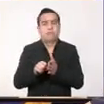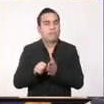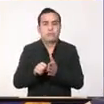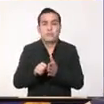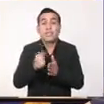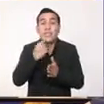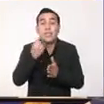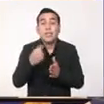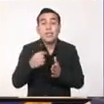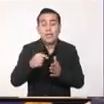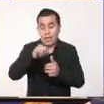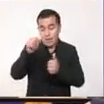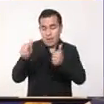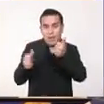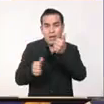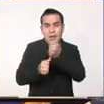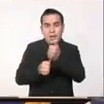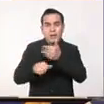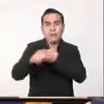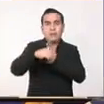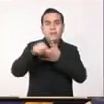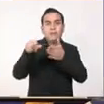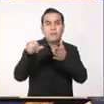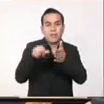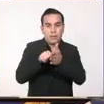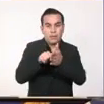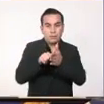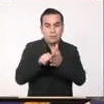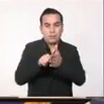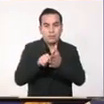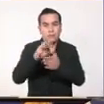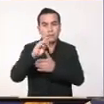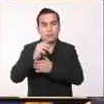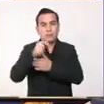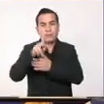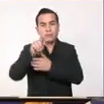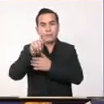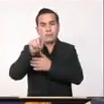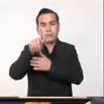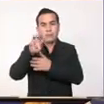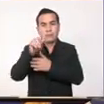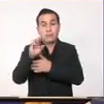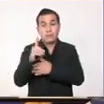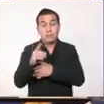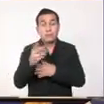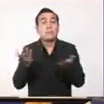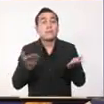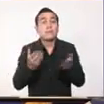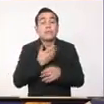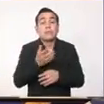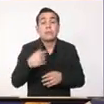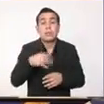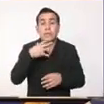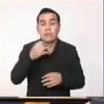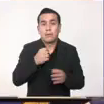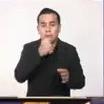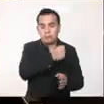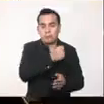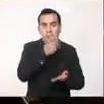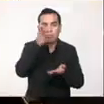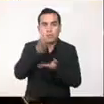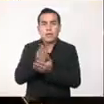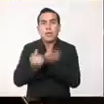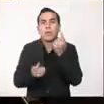sala va, sino que la Asamblea elige al magistrado, pero será la Corte Plena la que decide usted va a tal